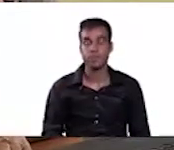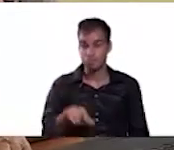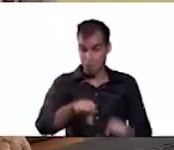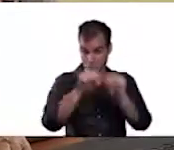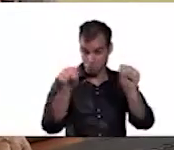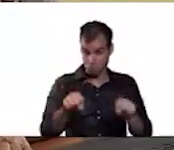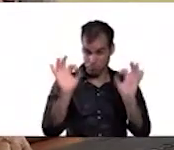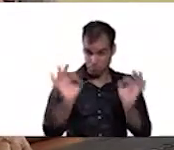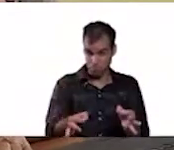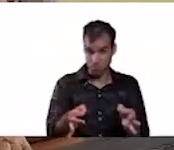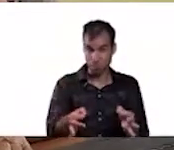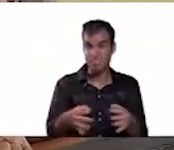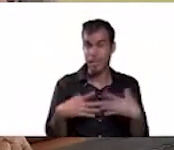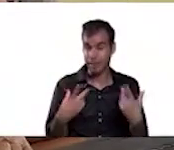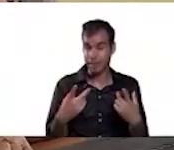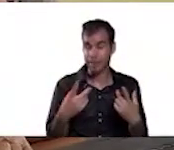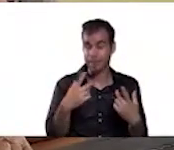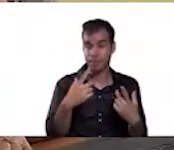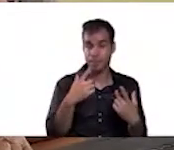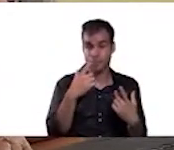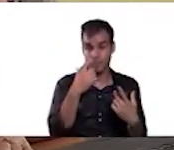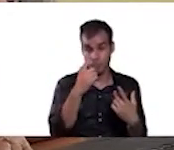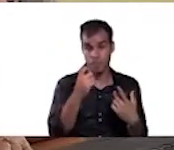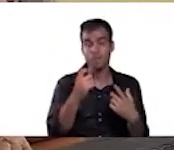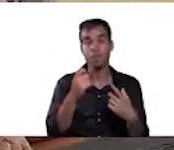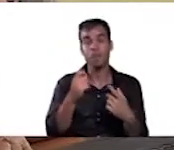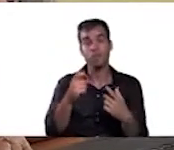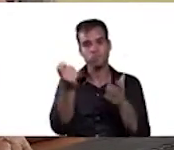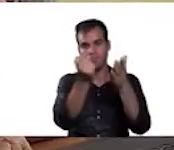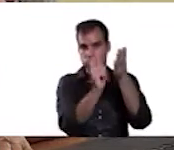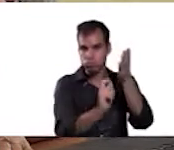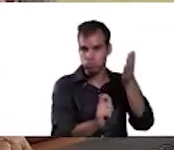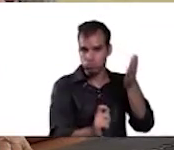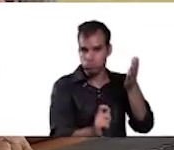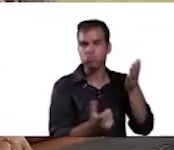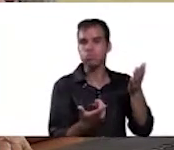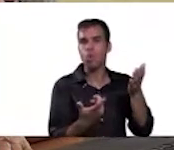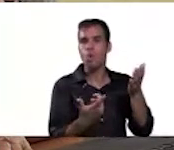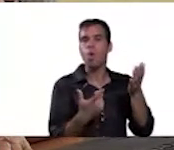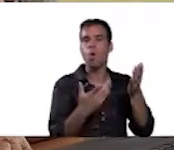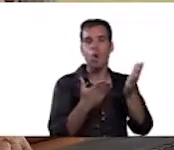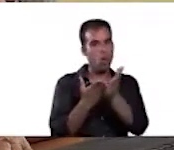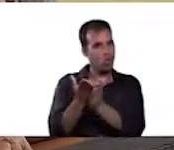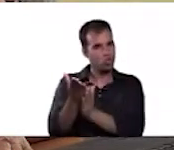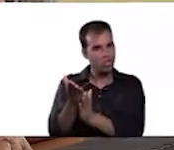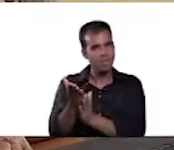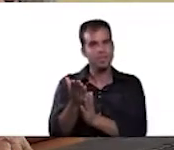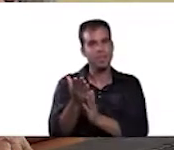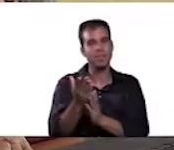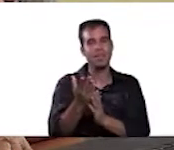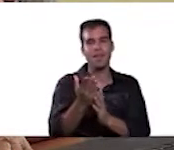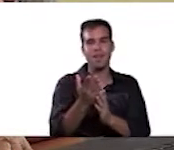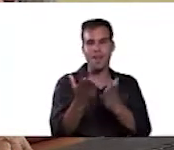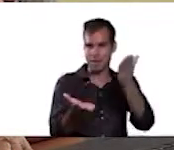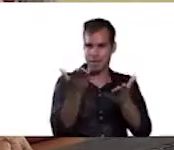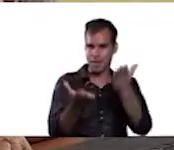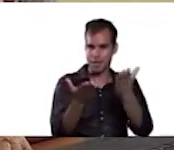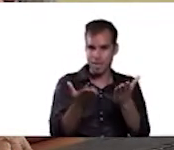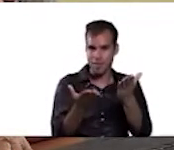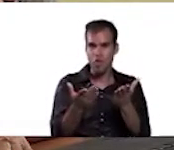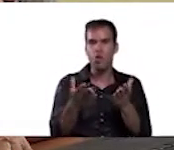de equilibrio deben saber escribir la expresión de la constante de equilibrio en función de